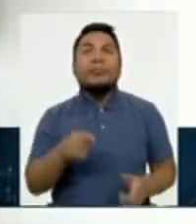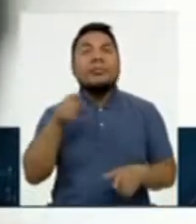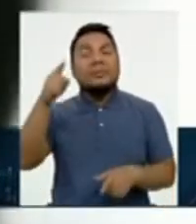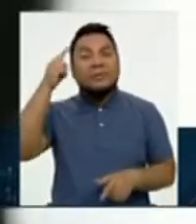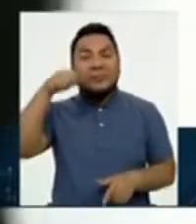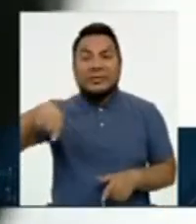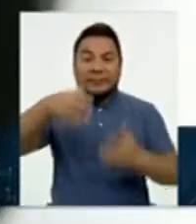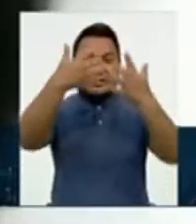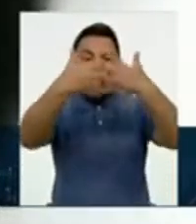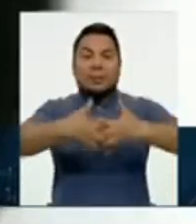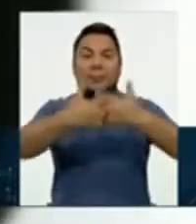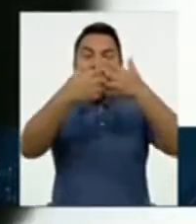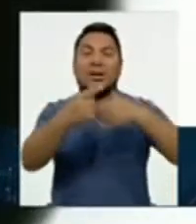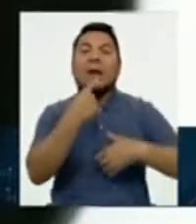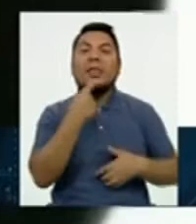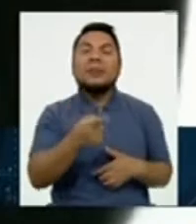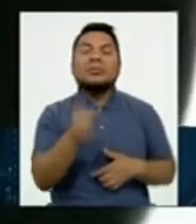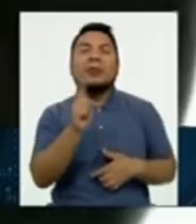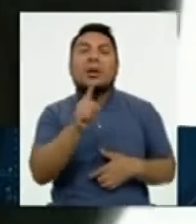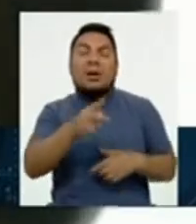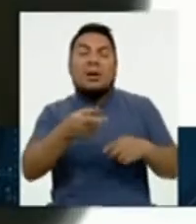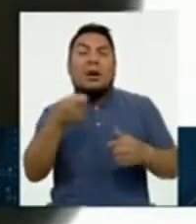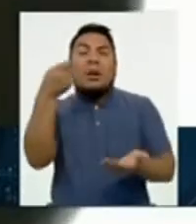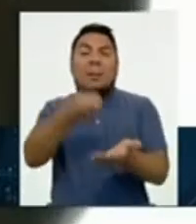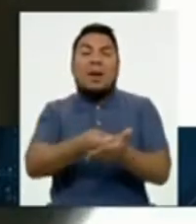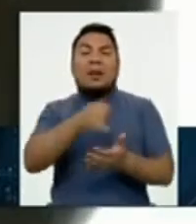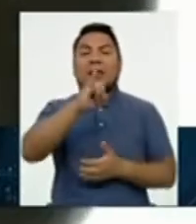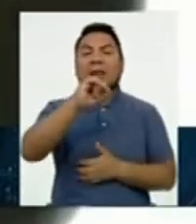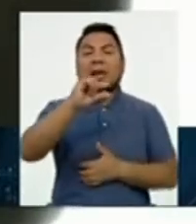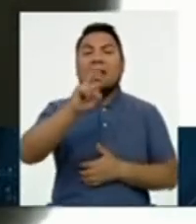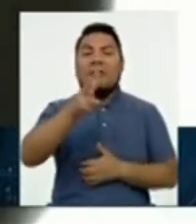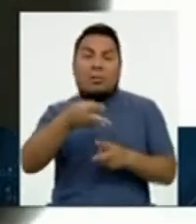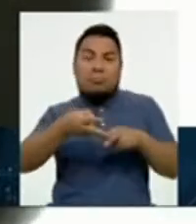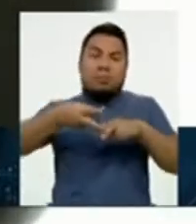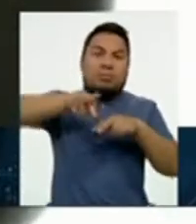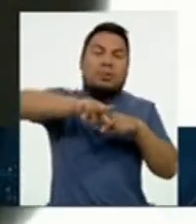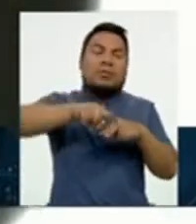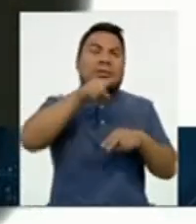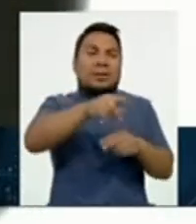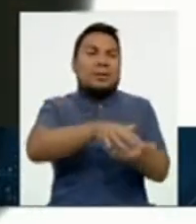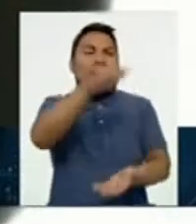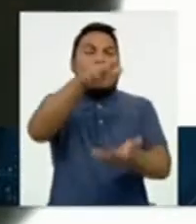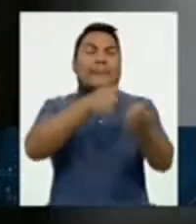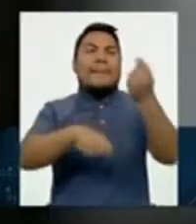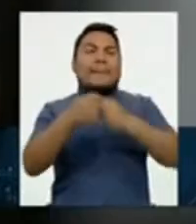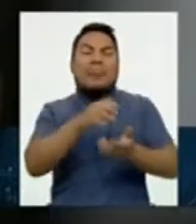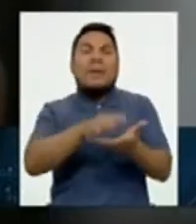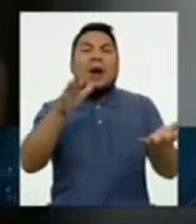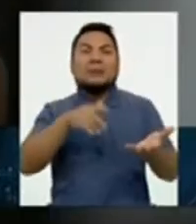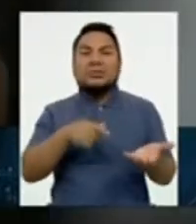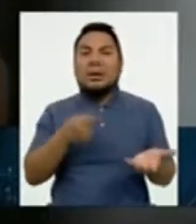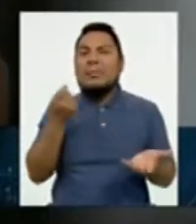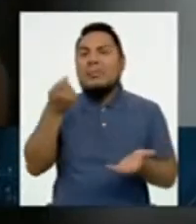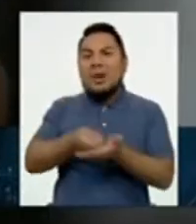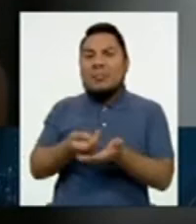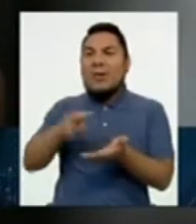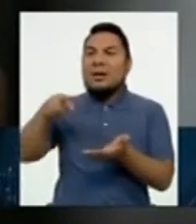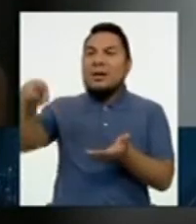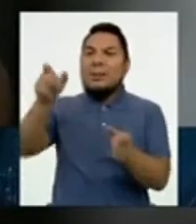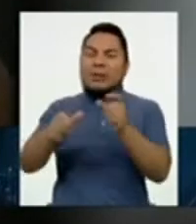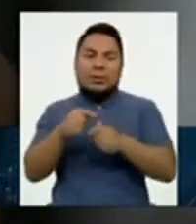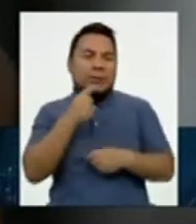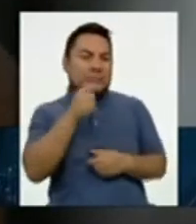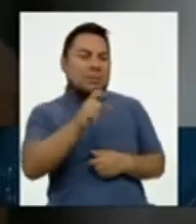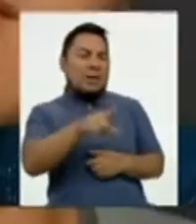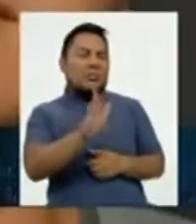que las empresas aseguran que subir el impuesto selectivo al consumo afectará la inversión y la actividad económica, expertos estiman que este impuesto